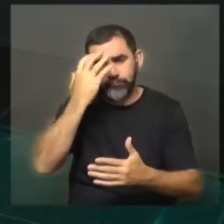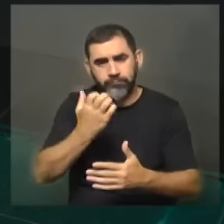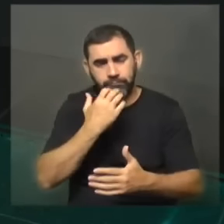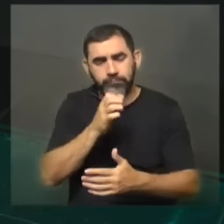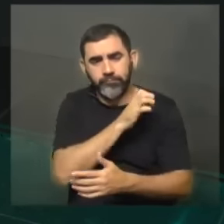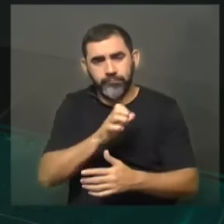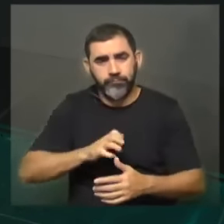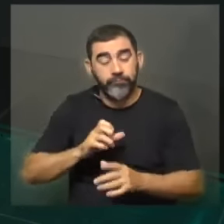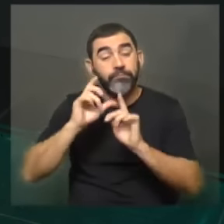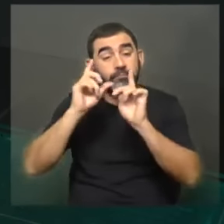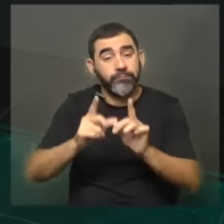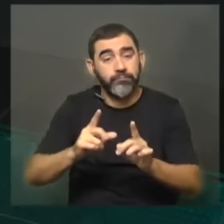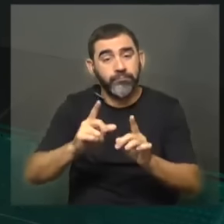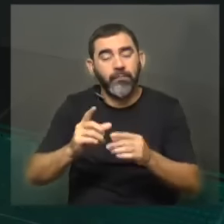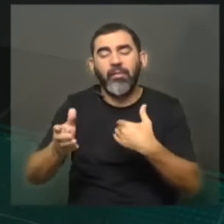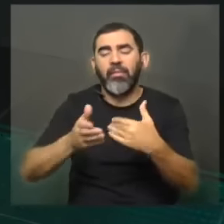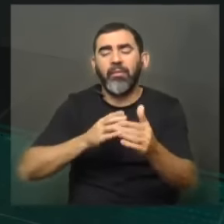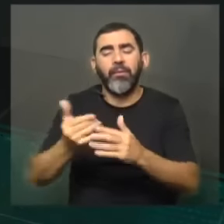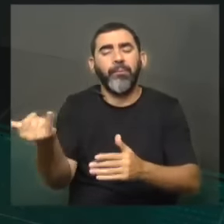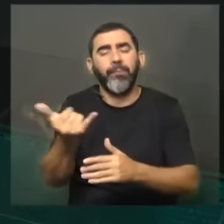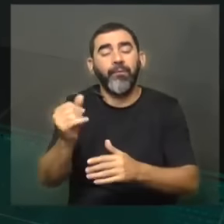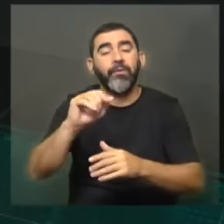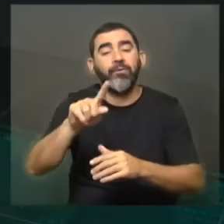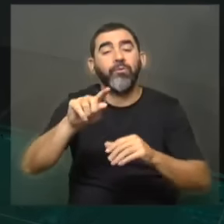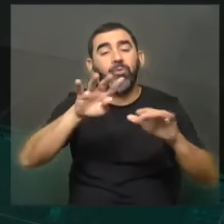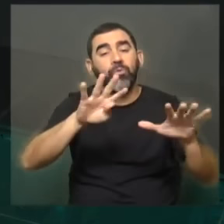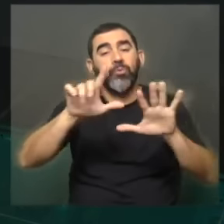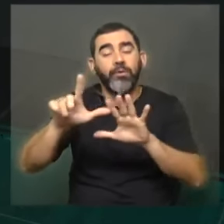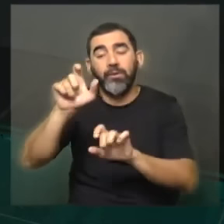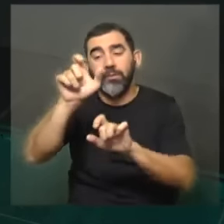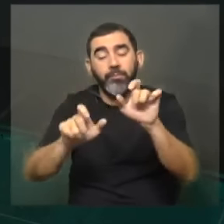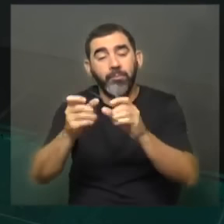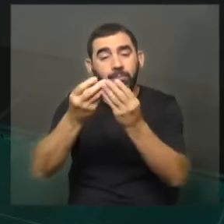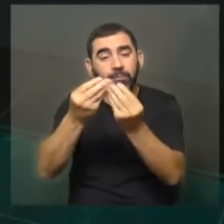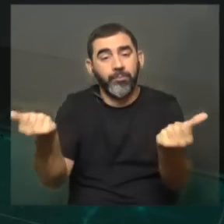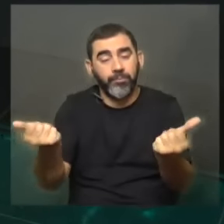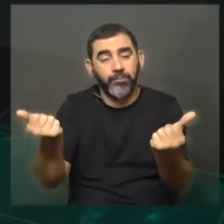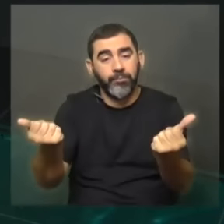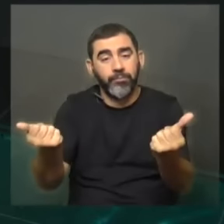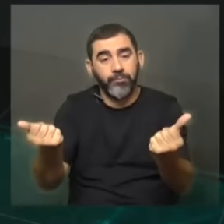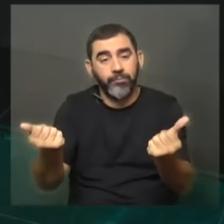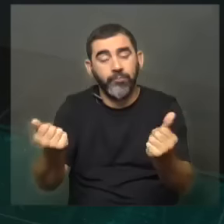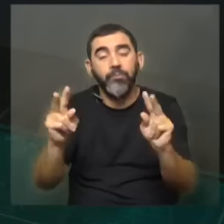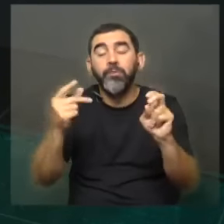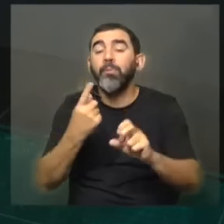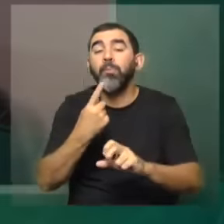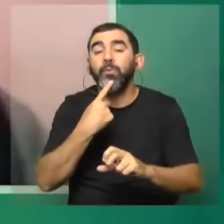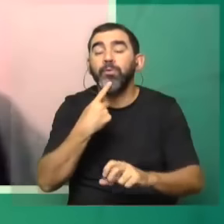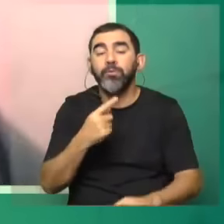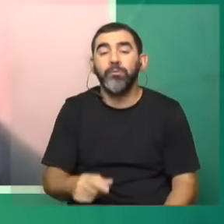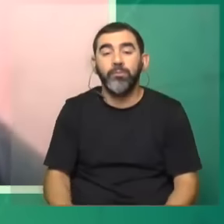estado y que además le quitó importancia a los 197 casos de personas desaparecidas por motivos